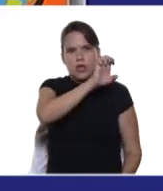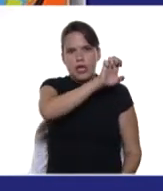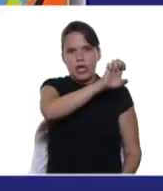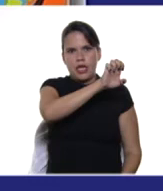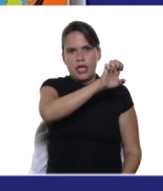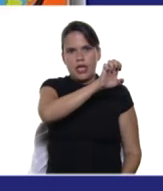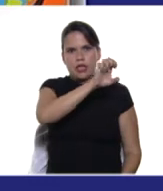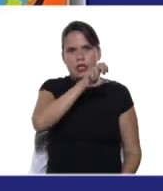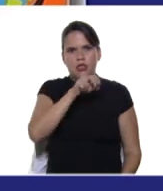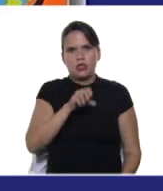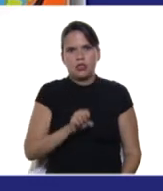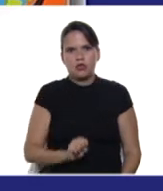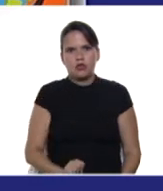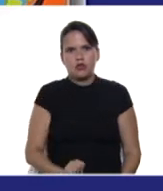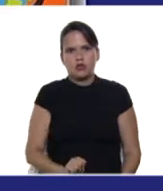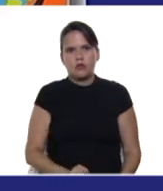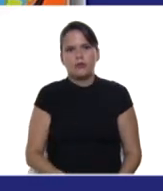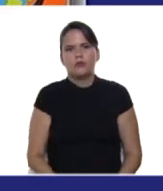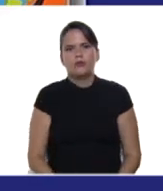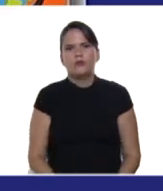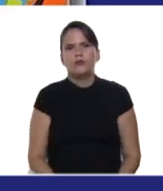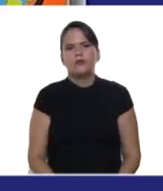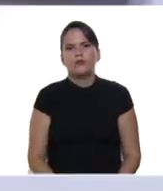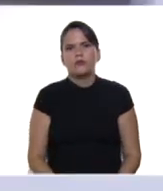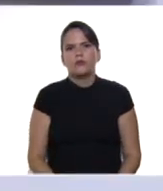y la latitud sur.